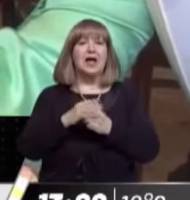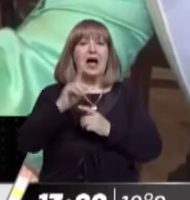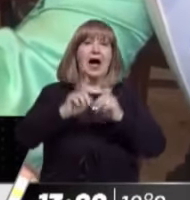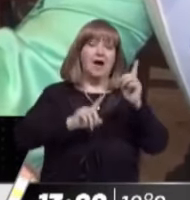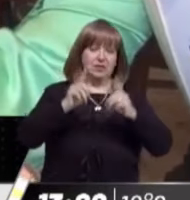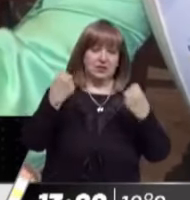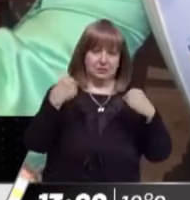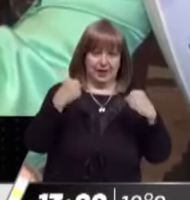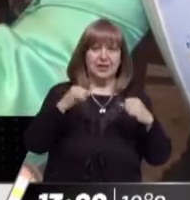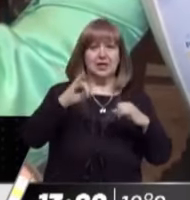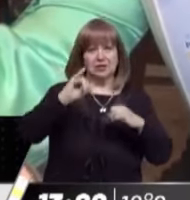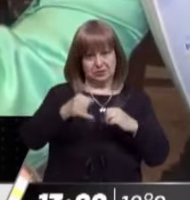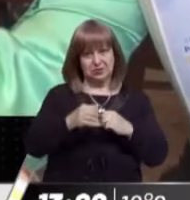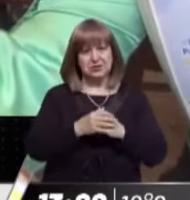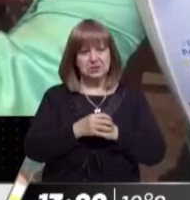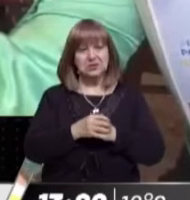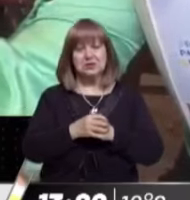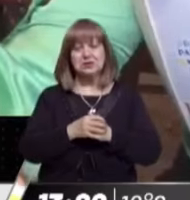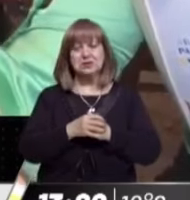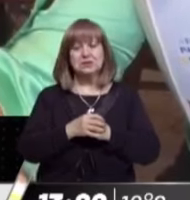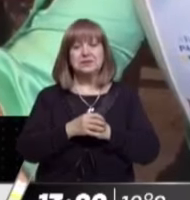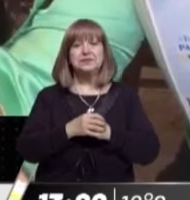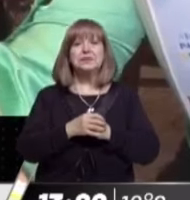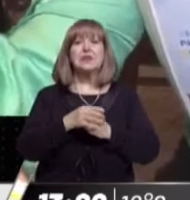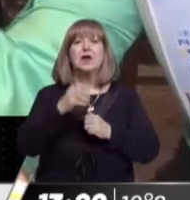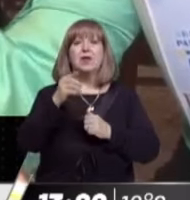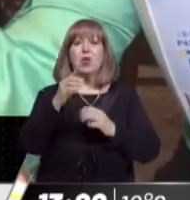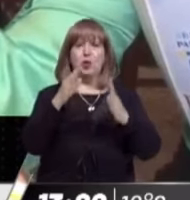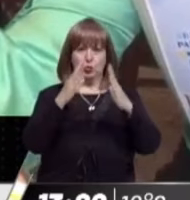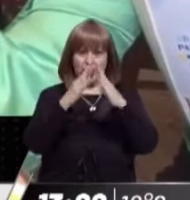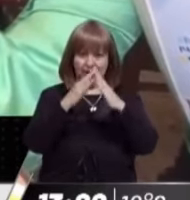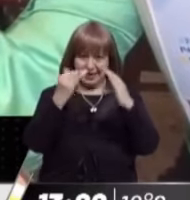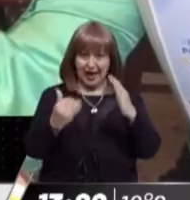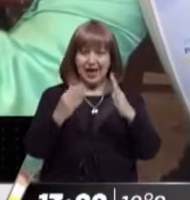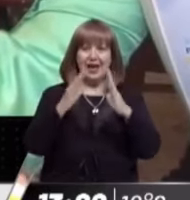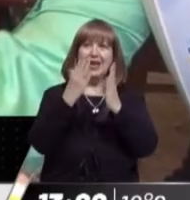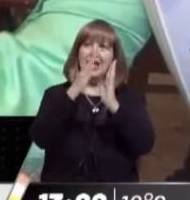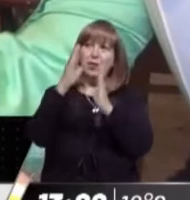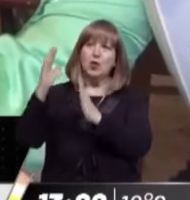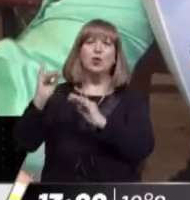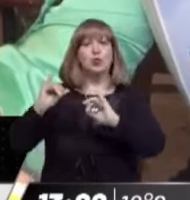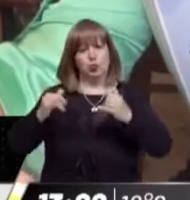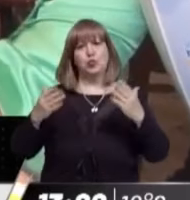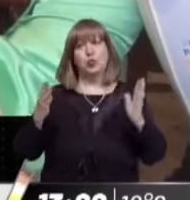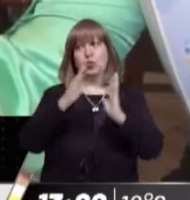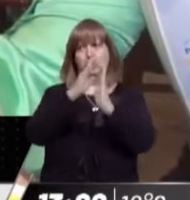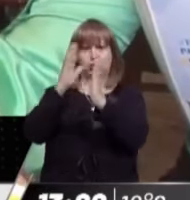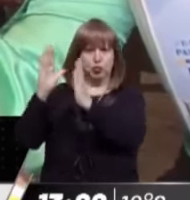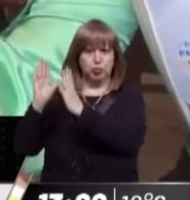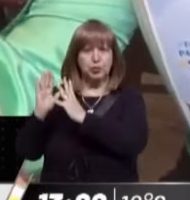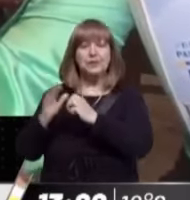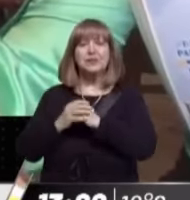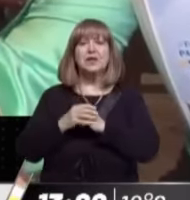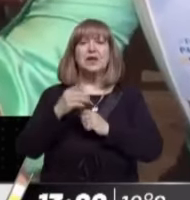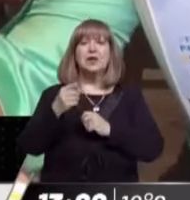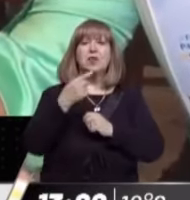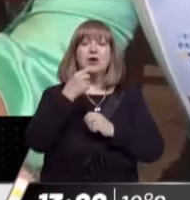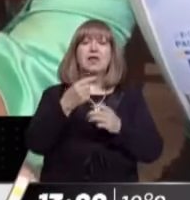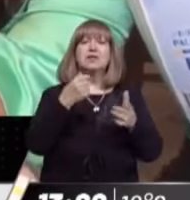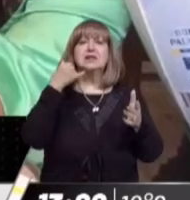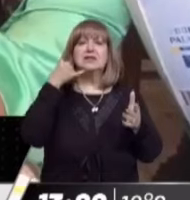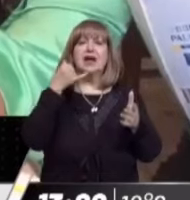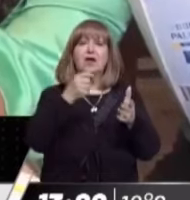practico por ahí. ¿Y en tu casa tenés libros? Sí, tengo bastantes. ¿Vos qué pensás de esto también, que los chicos usan